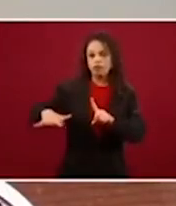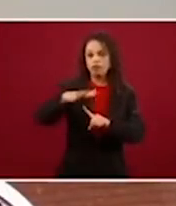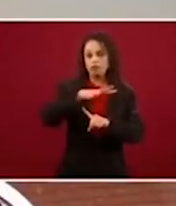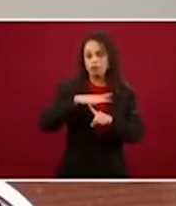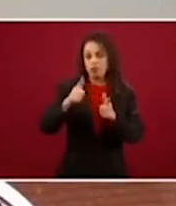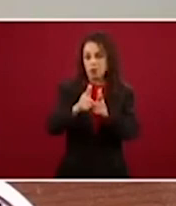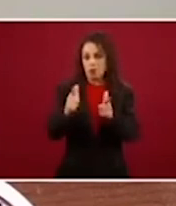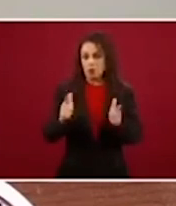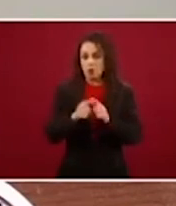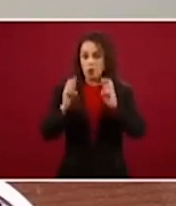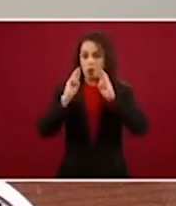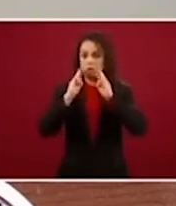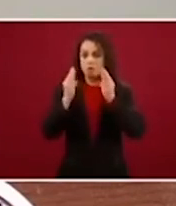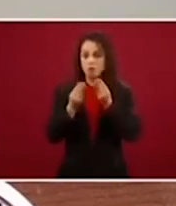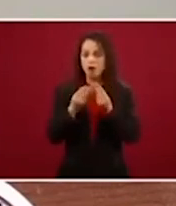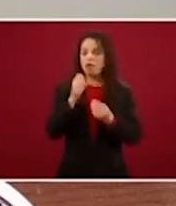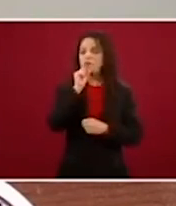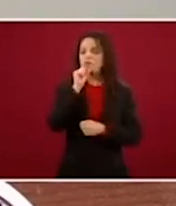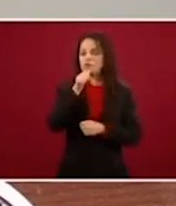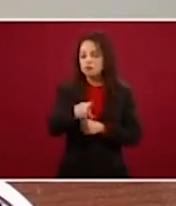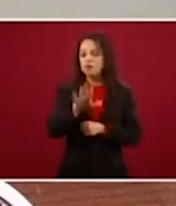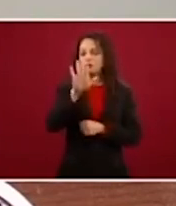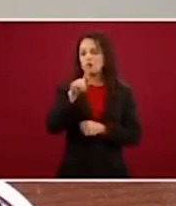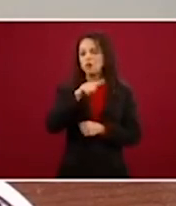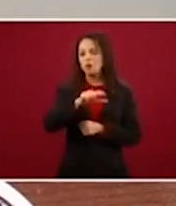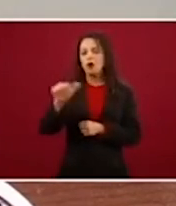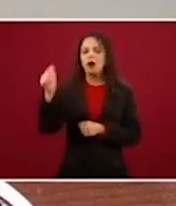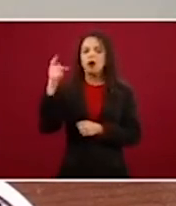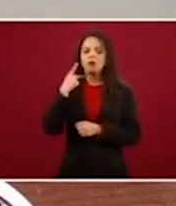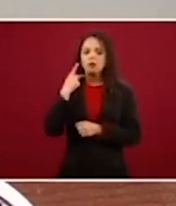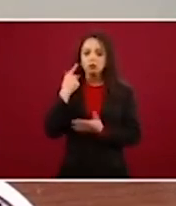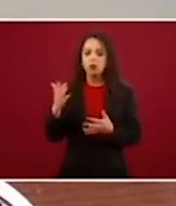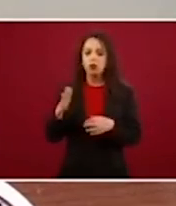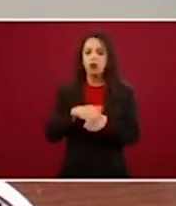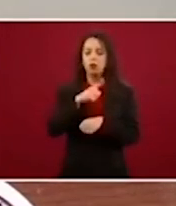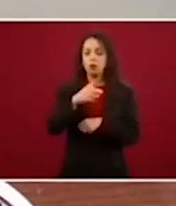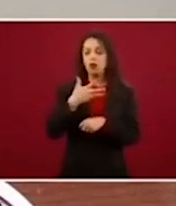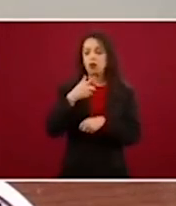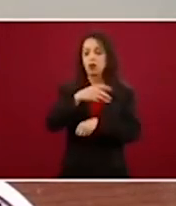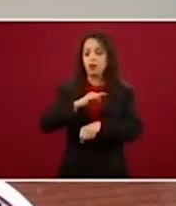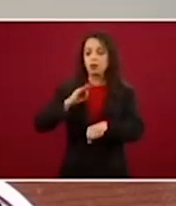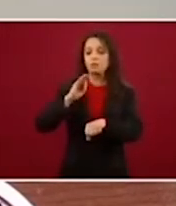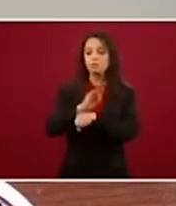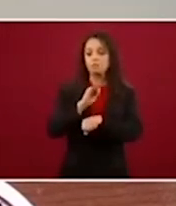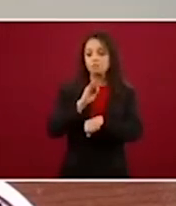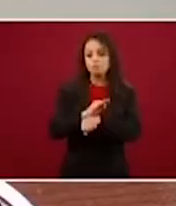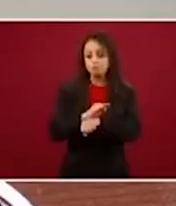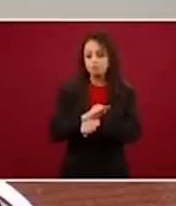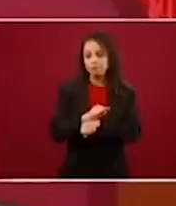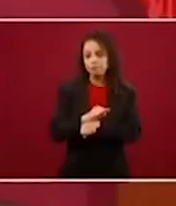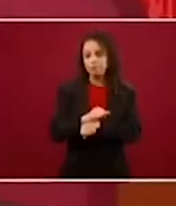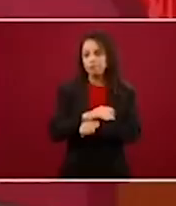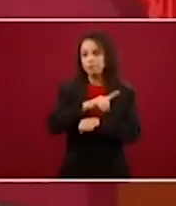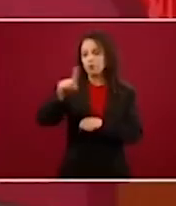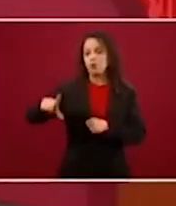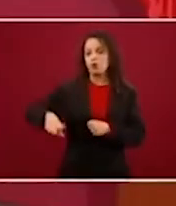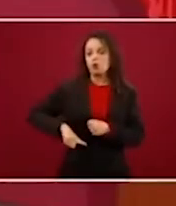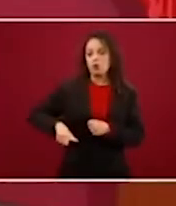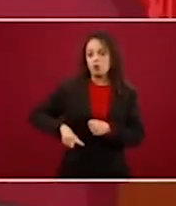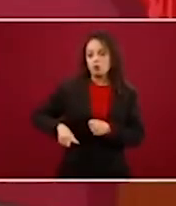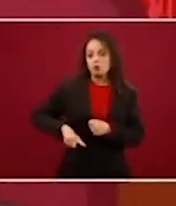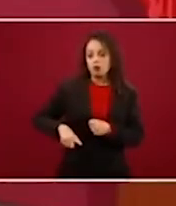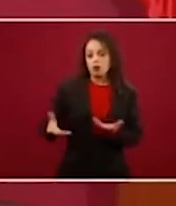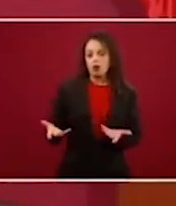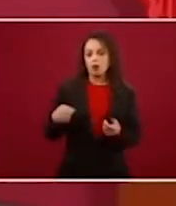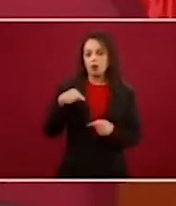hasta el momento han presentado en la actual administración 176 denuncias ante la Fiscalía General de la República y 110 vistas ante la